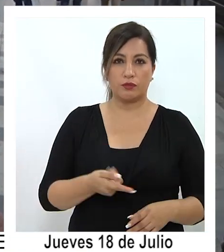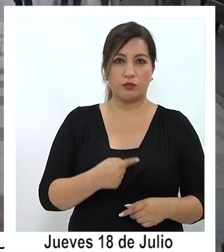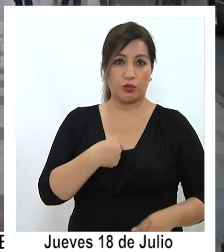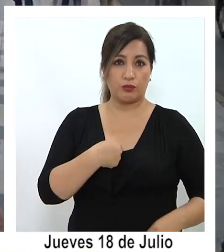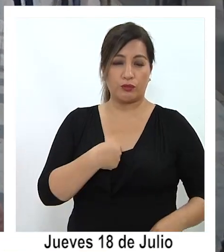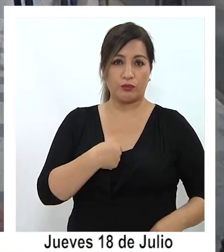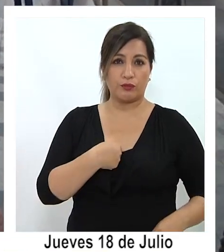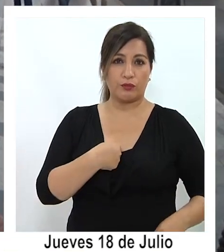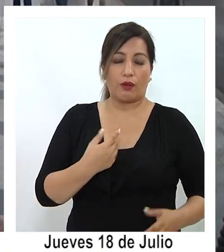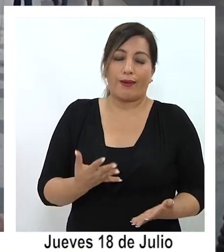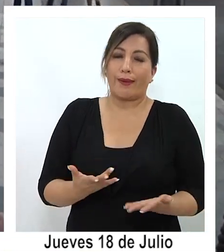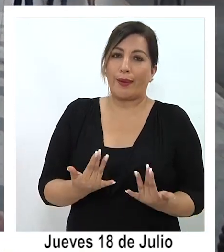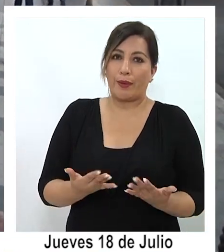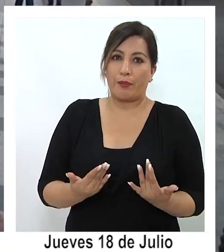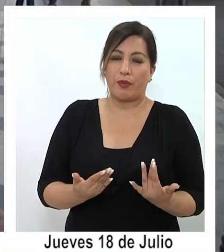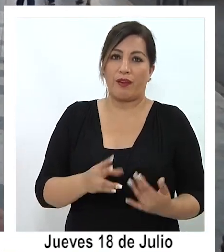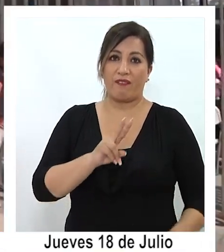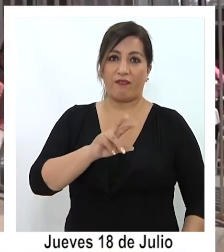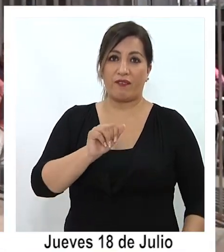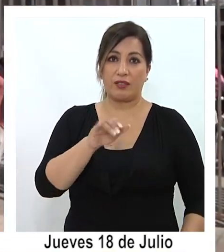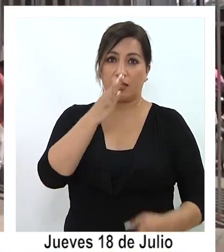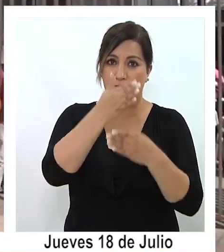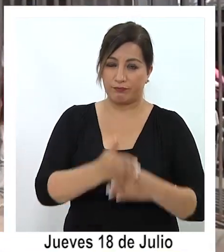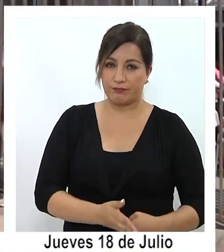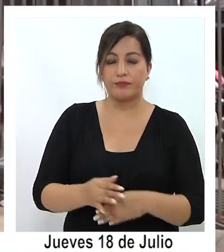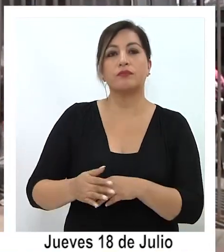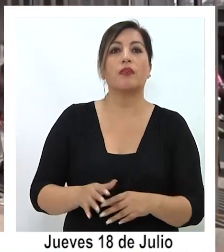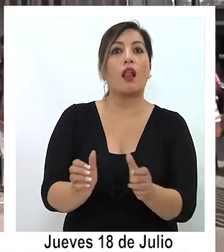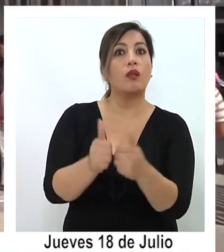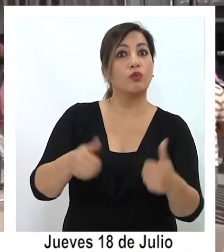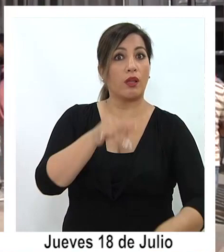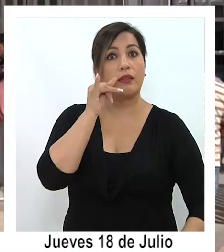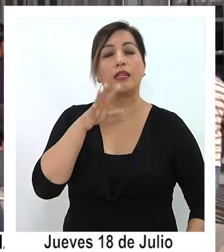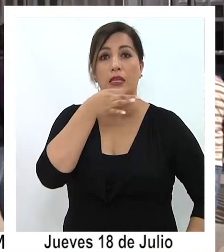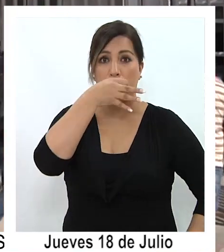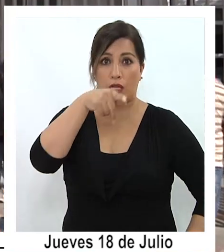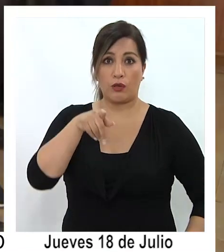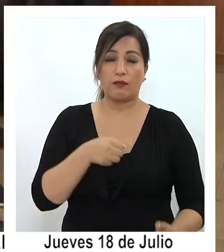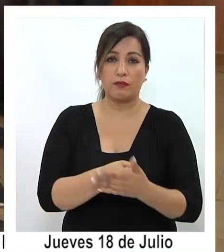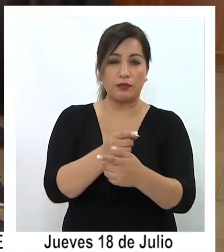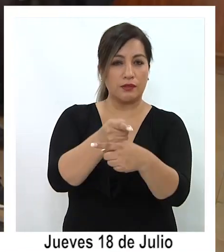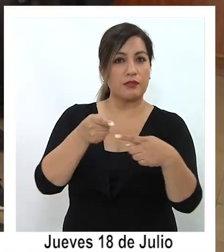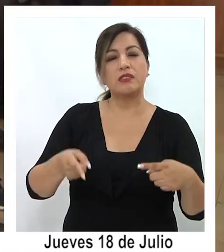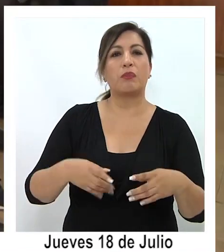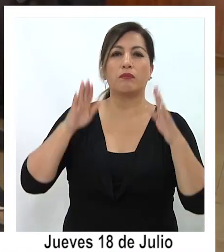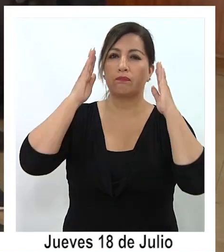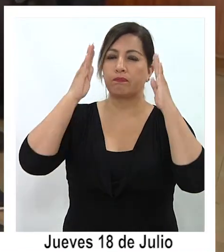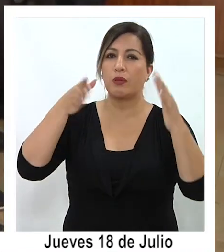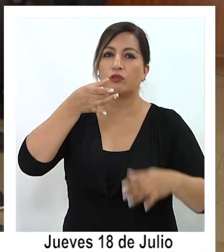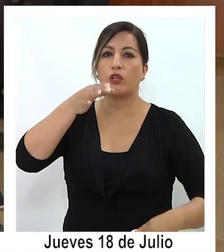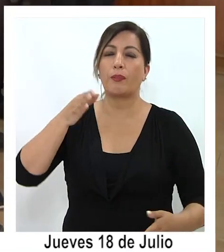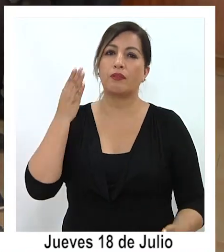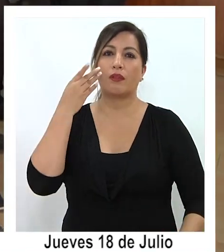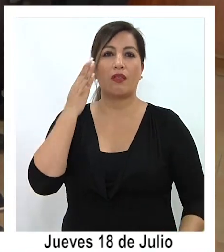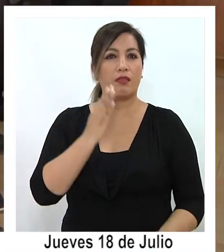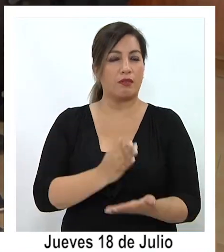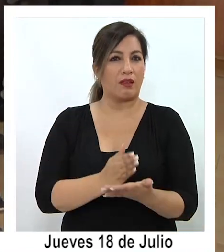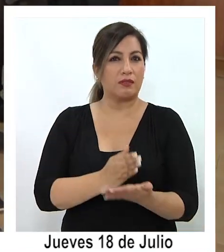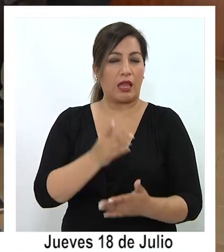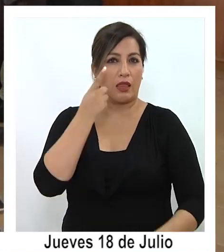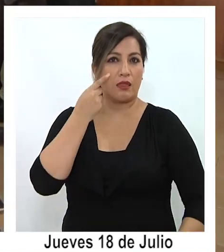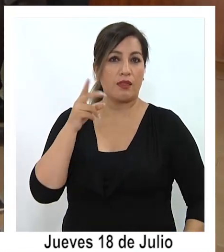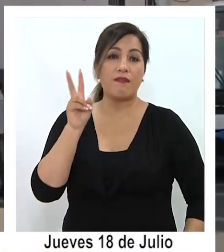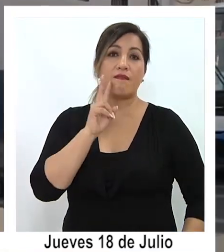proceso de esperar la visa definitiva. La autoridad provincial señaló que este fin de semana se atenderá solo hasta el viernes y